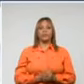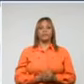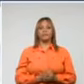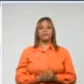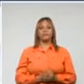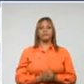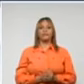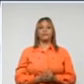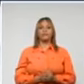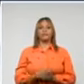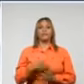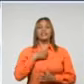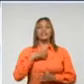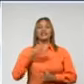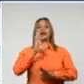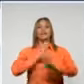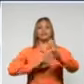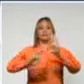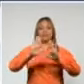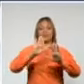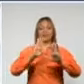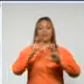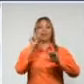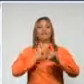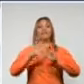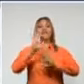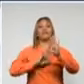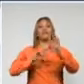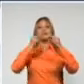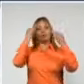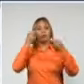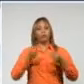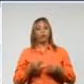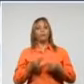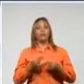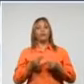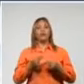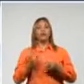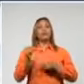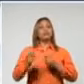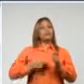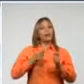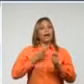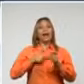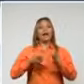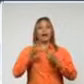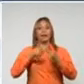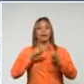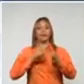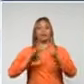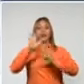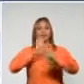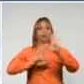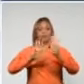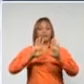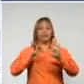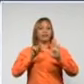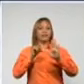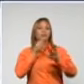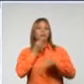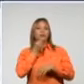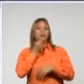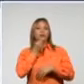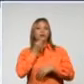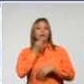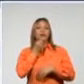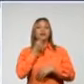tenga anticuerpos, tenga inmunidad contra una enfermedad, pues será una población que